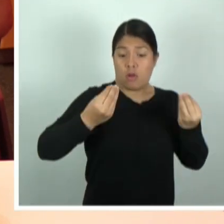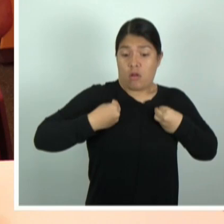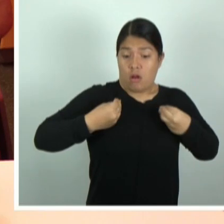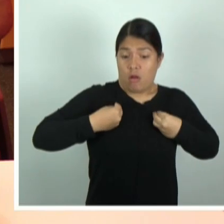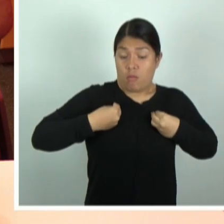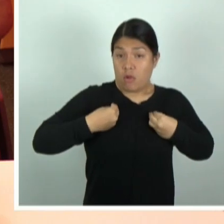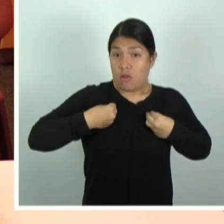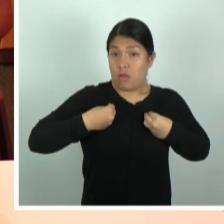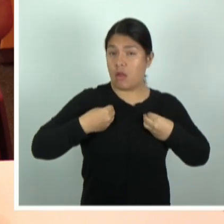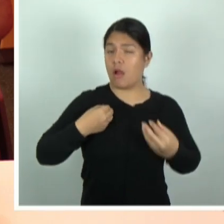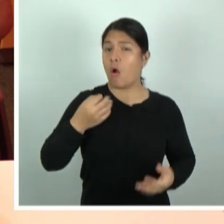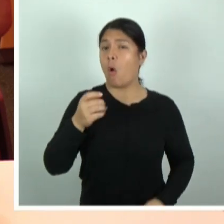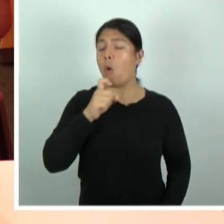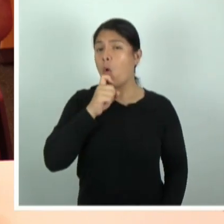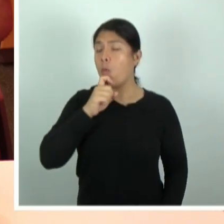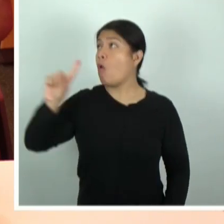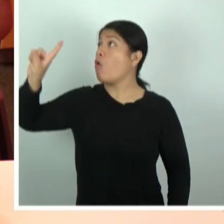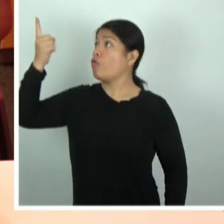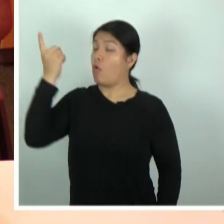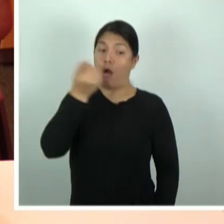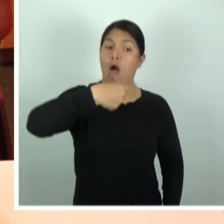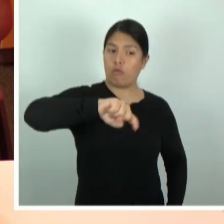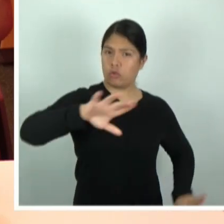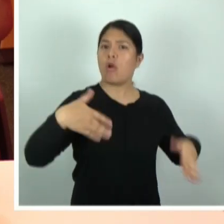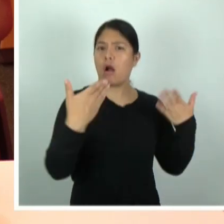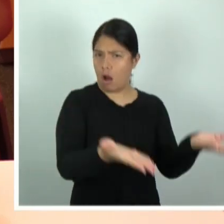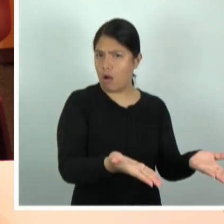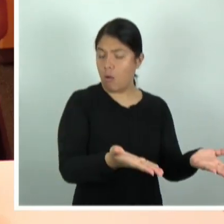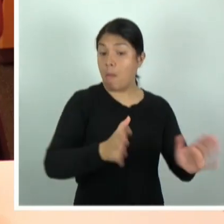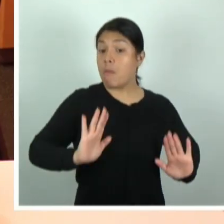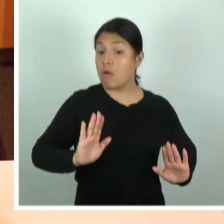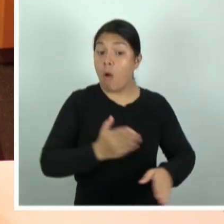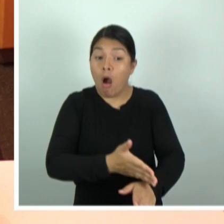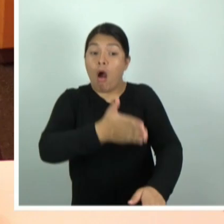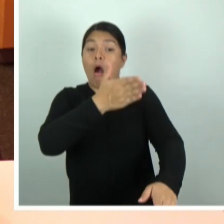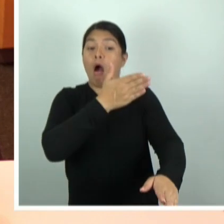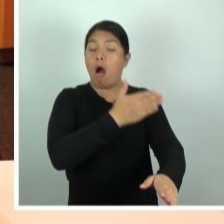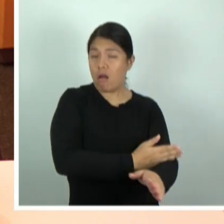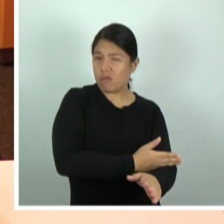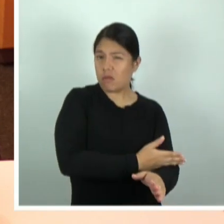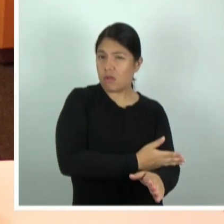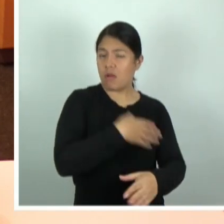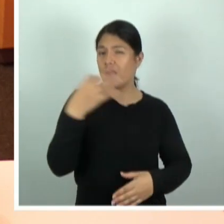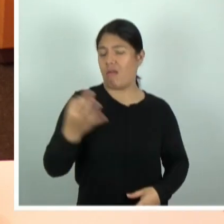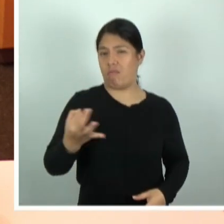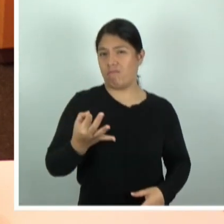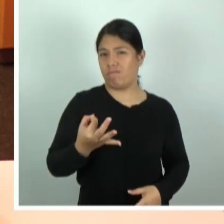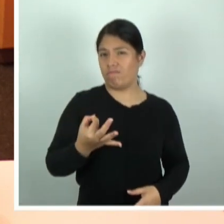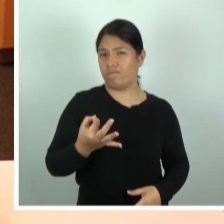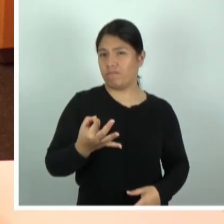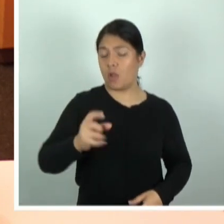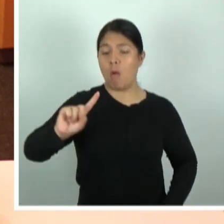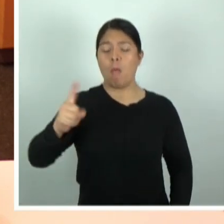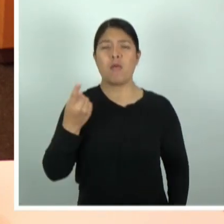Dios nos lo regale. Pero antes que Él nos regale esa santidad,